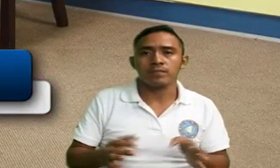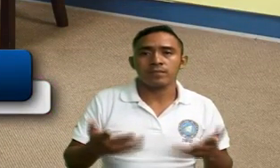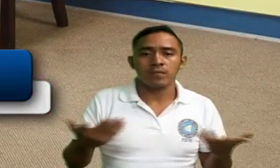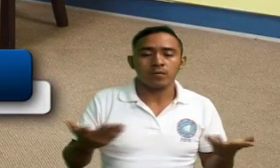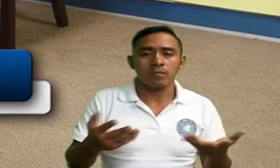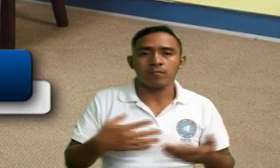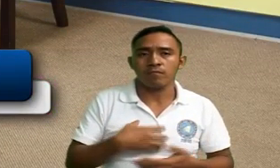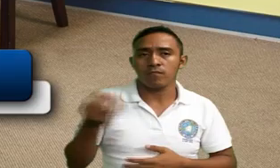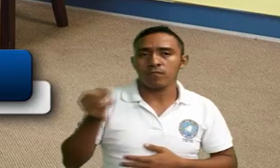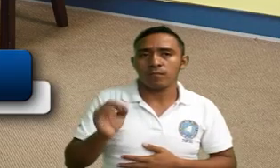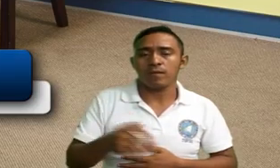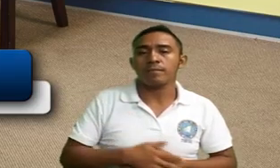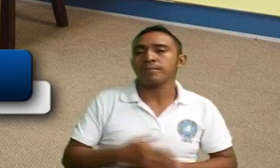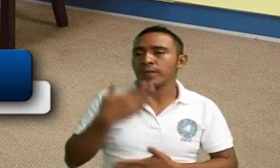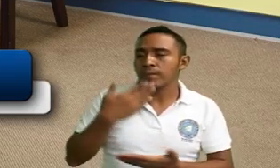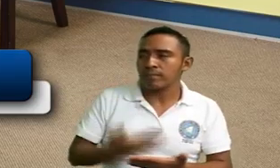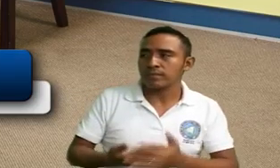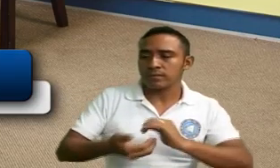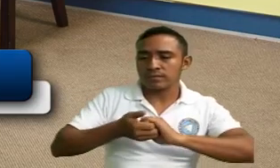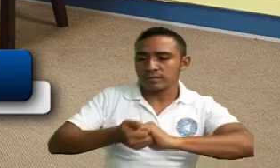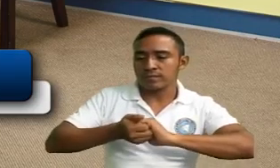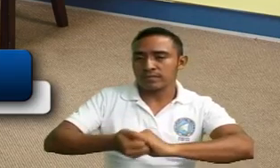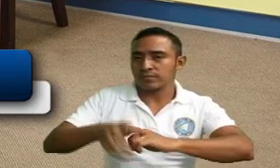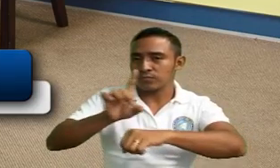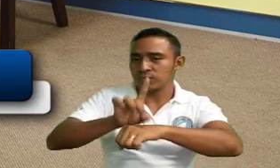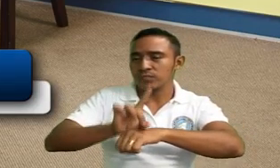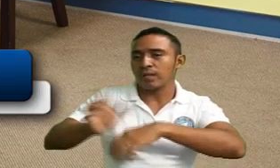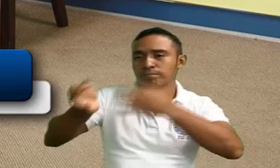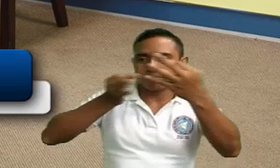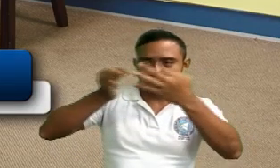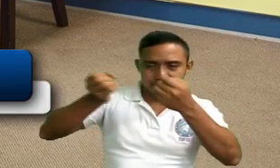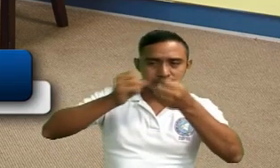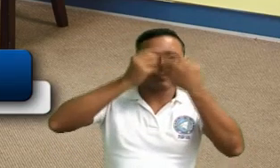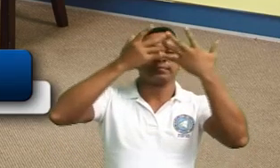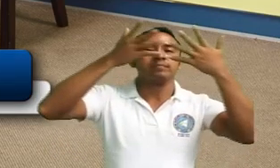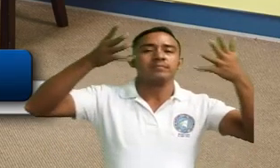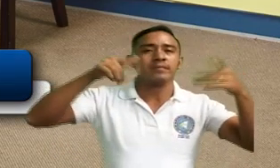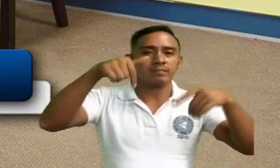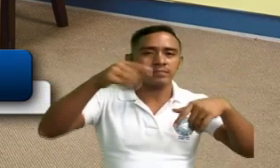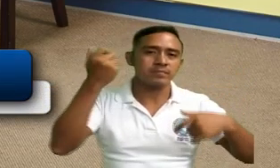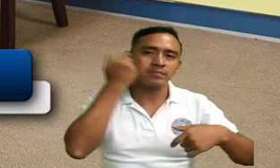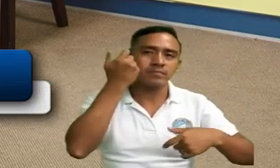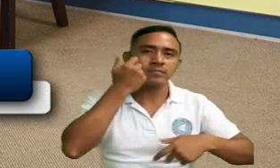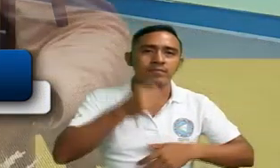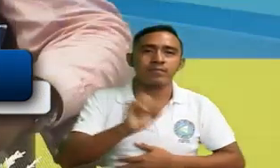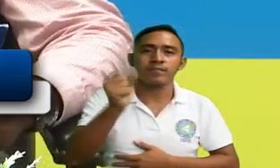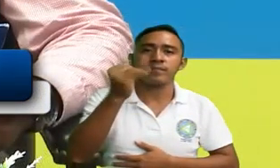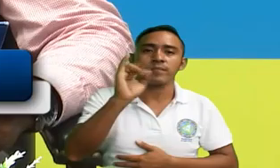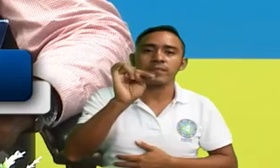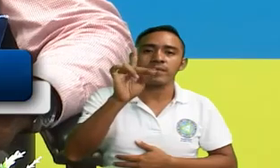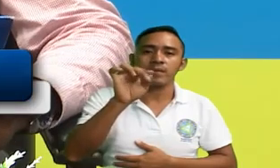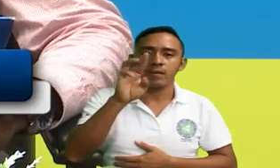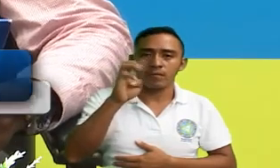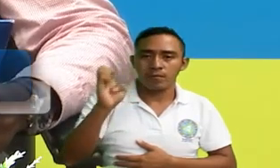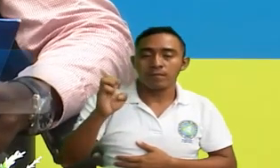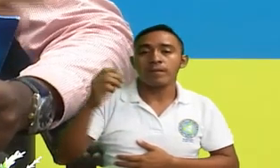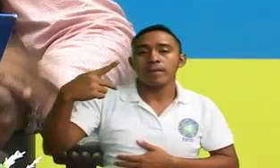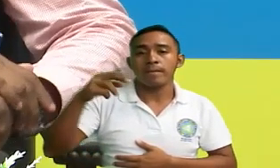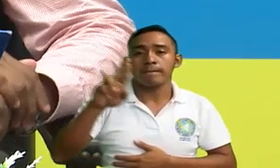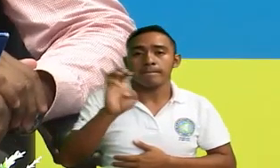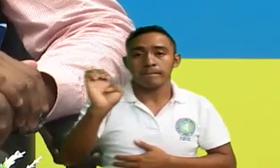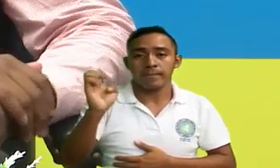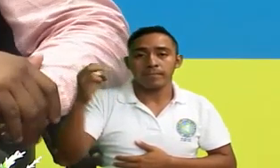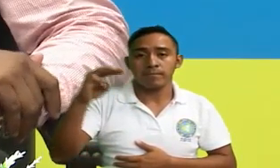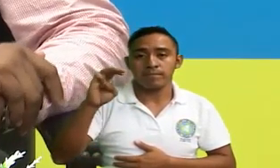de ánimo. Muchas gracias, doctora, por habernos dado sus conocimientos sobre esta enfermedad, el síndrome premenstrual. Hoy